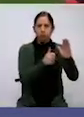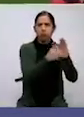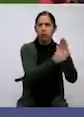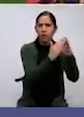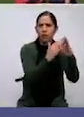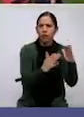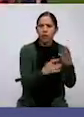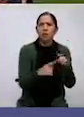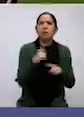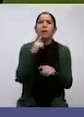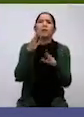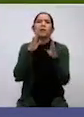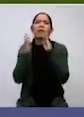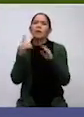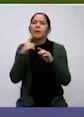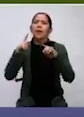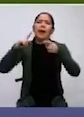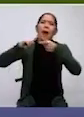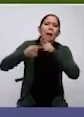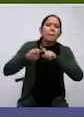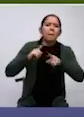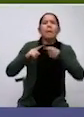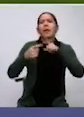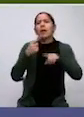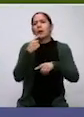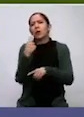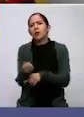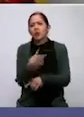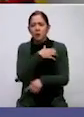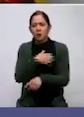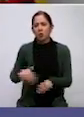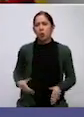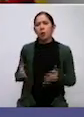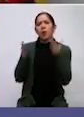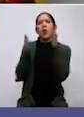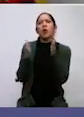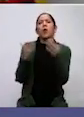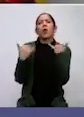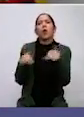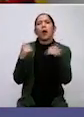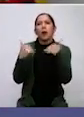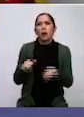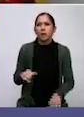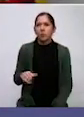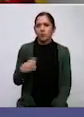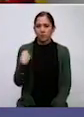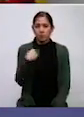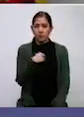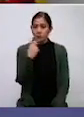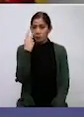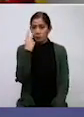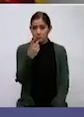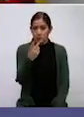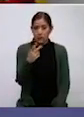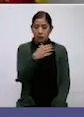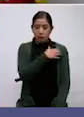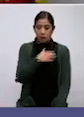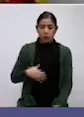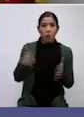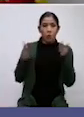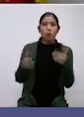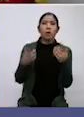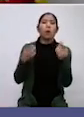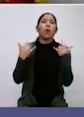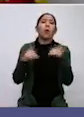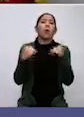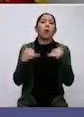partido amistoso, no sé con quién es, con el gobernador, está jugando, dice, ¿no? Estaba jugando el señor, estaba con un short, estaba con una